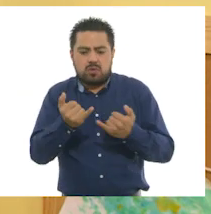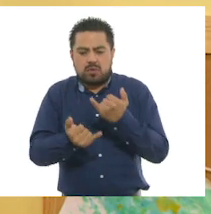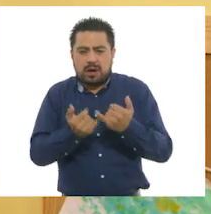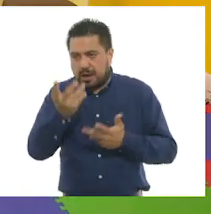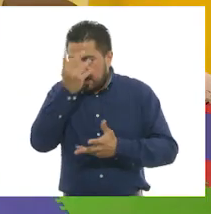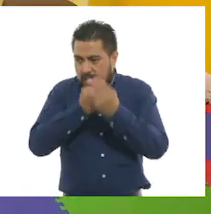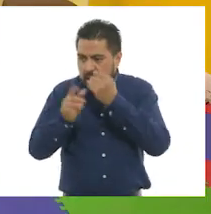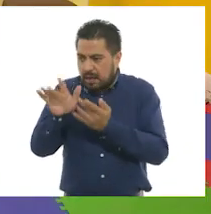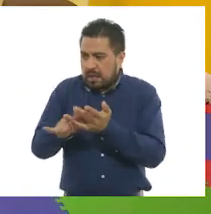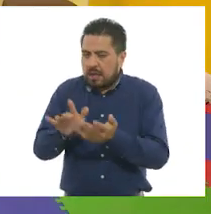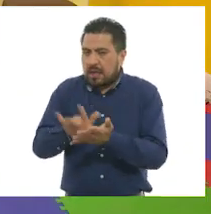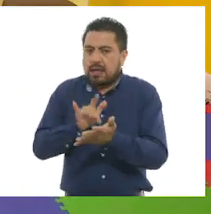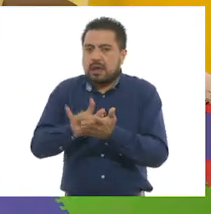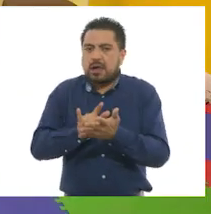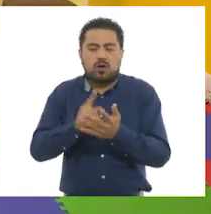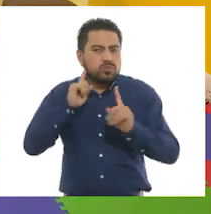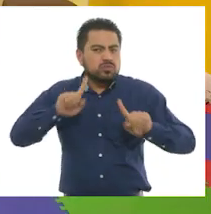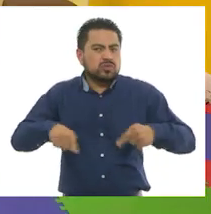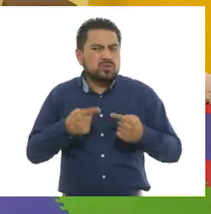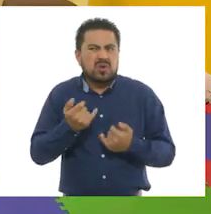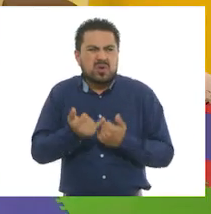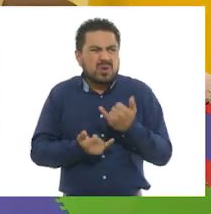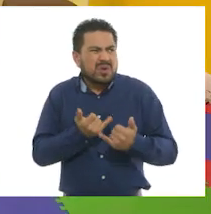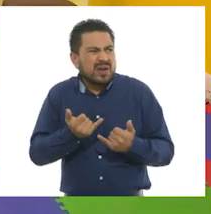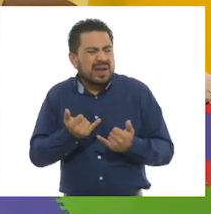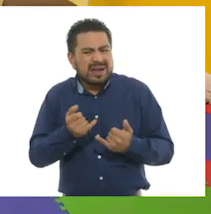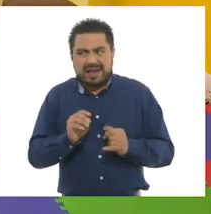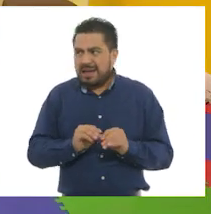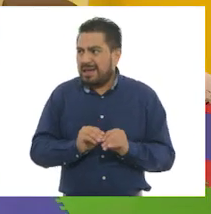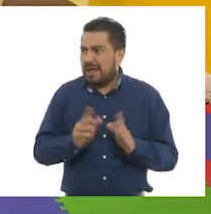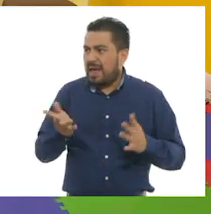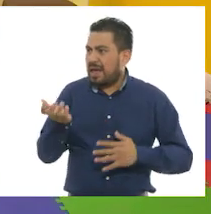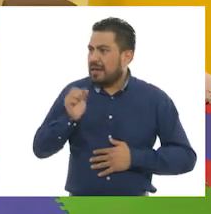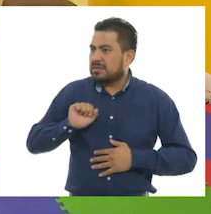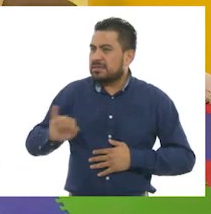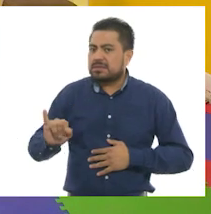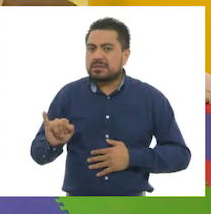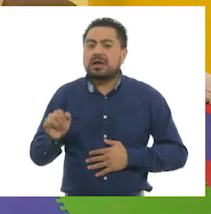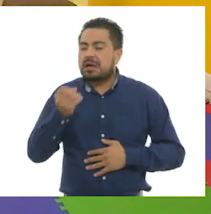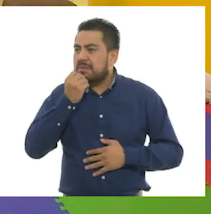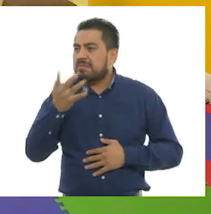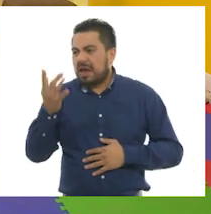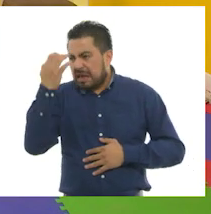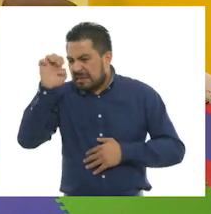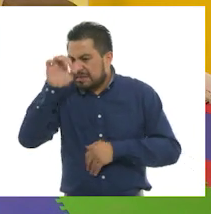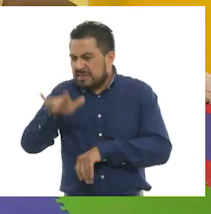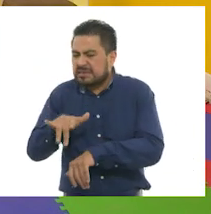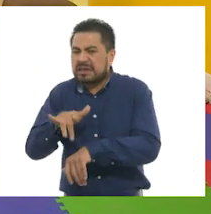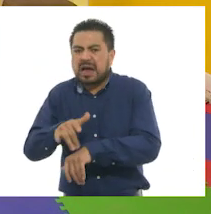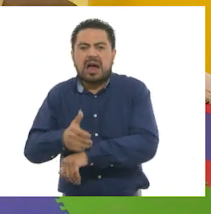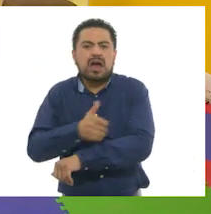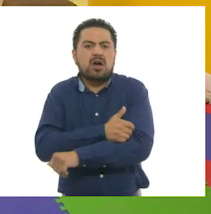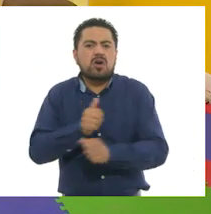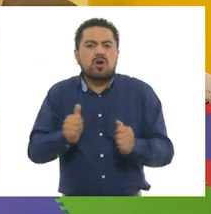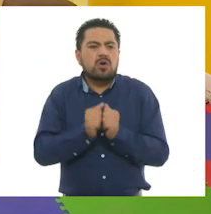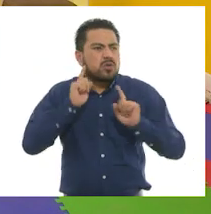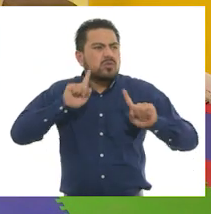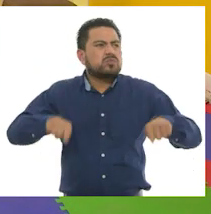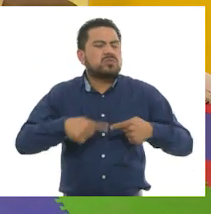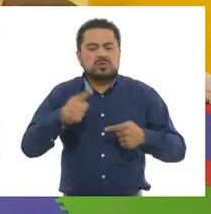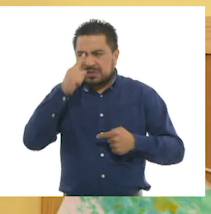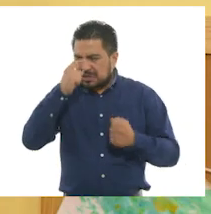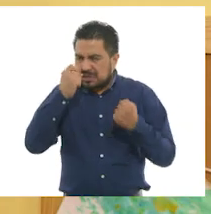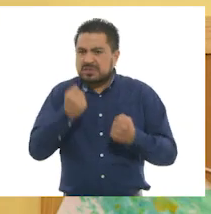la música? ¡Ay, jugar! ¡Claro que sí, Lili! Es una excelente experiencia y acompañada de música estoy segura que va